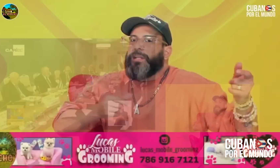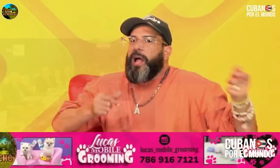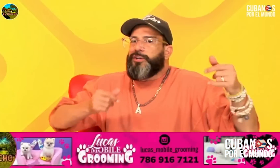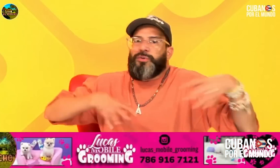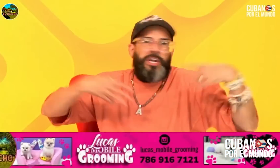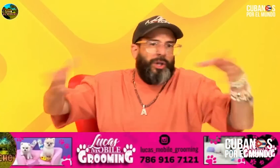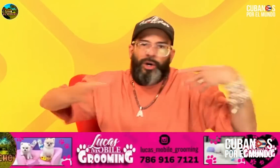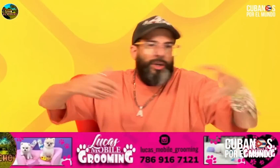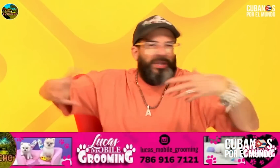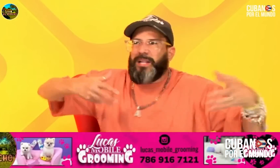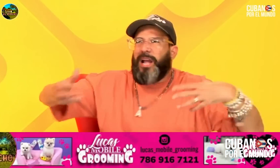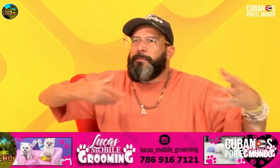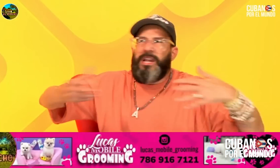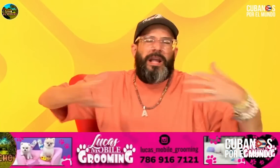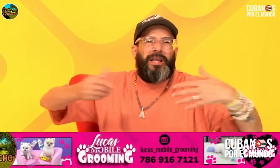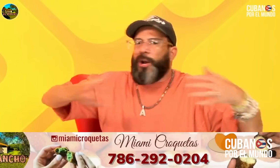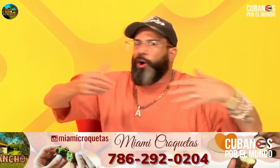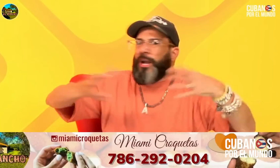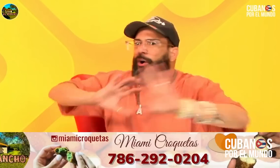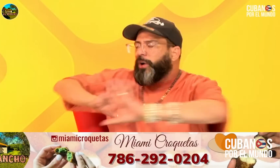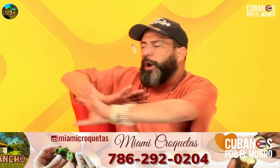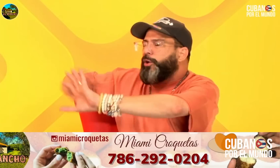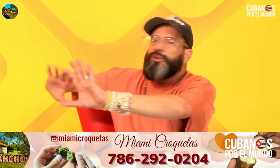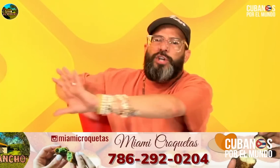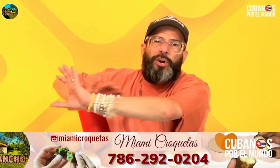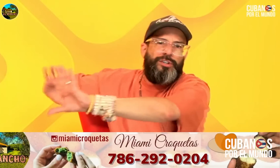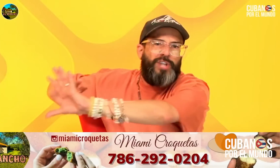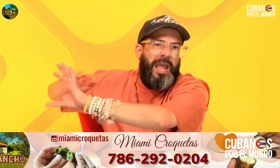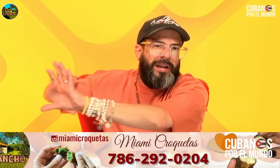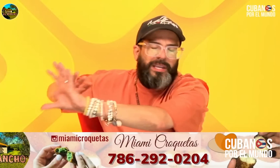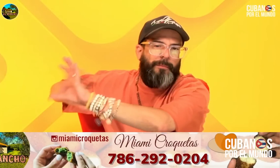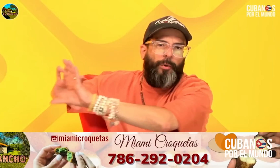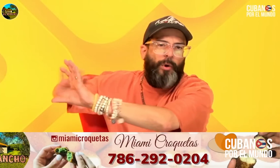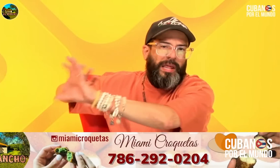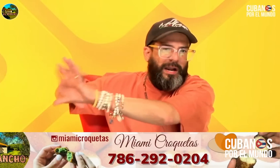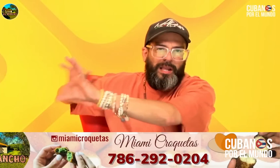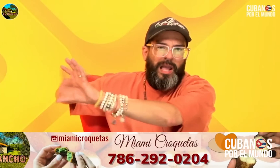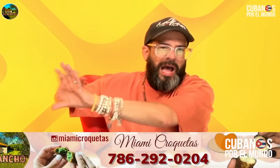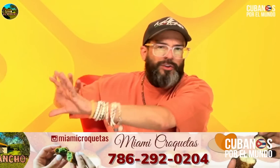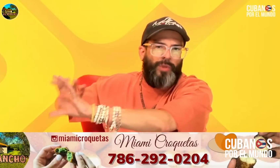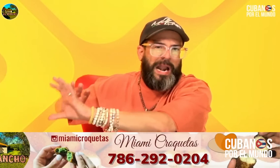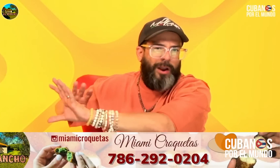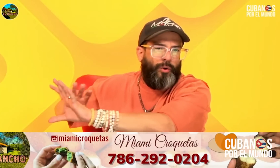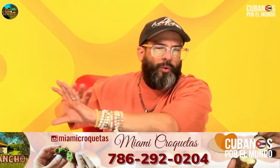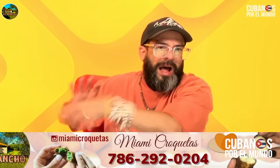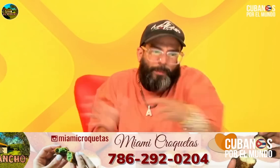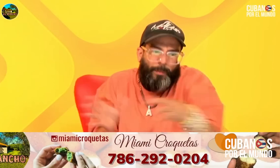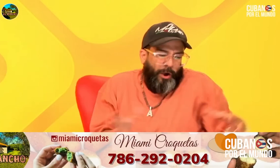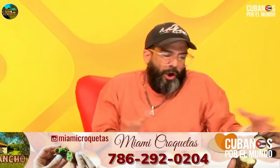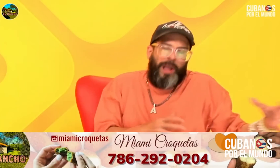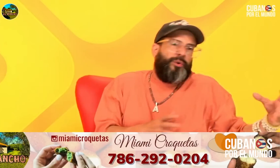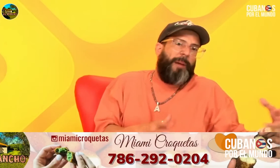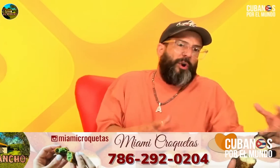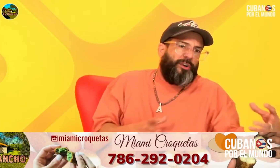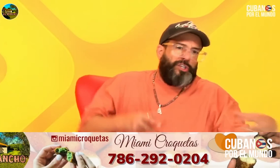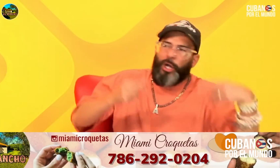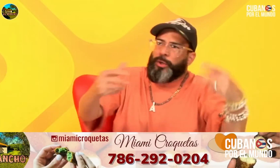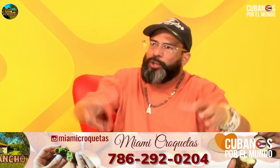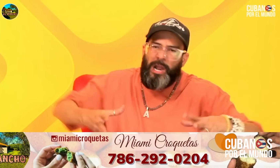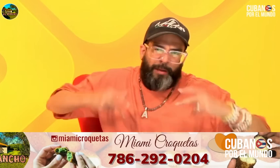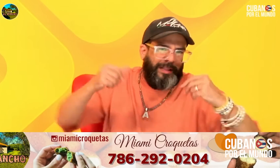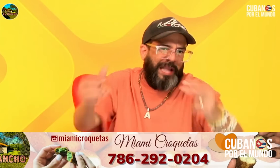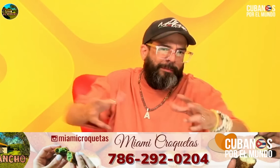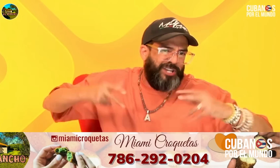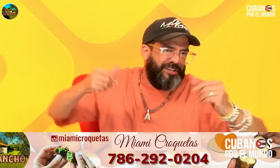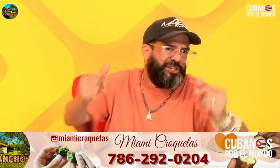rápido en Estados Unidos determinen que los rusos no sean quien puedan ayudar a los cubanos. Mejor lo ayudamos nosotros.